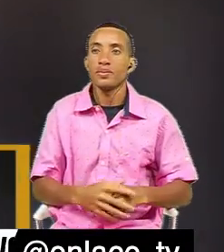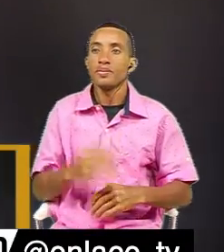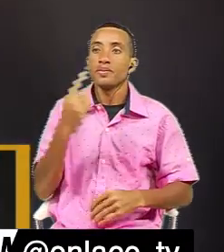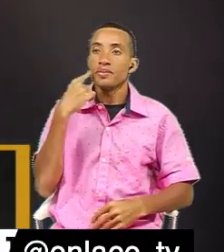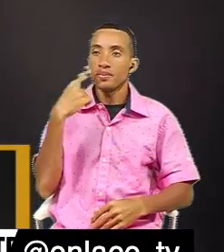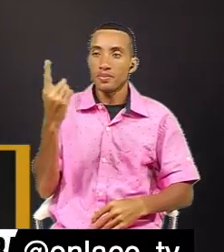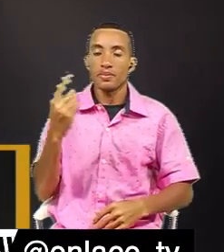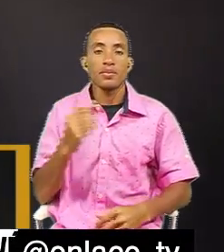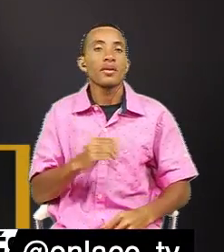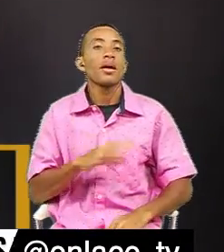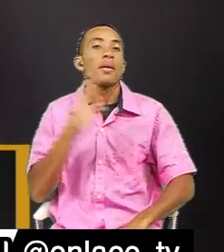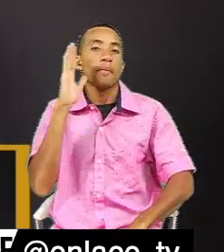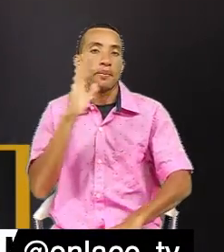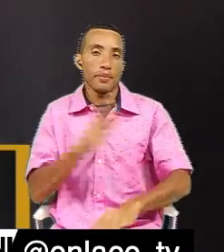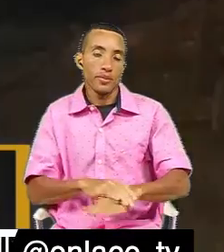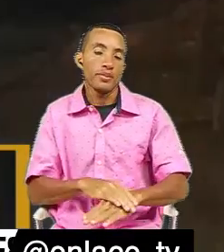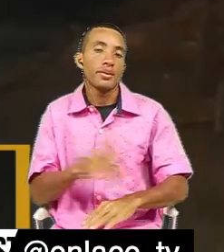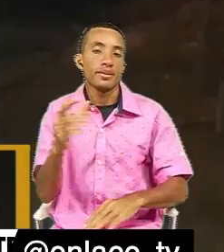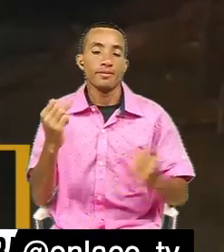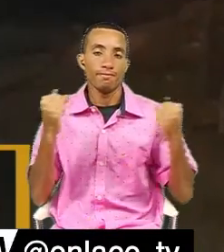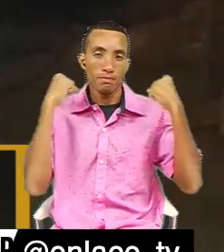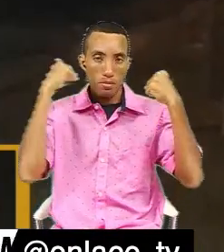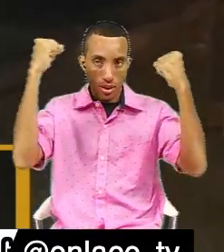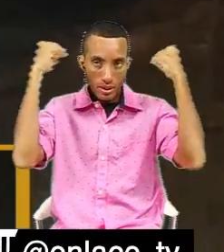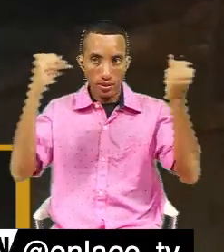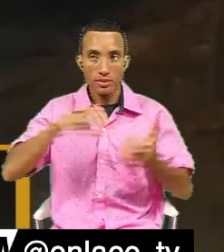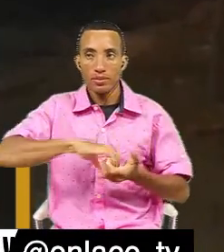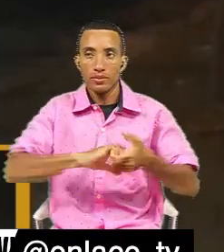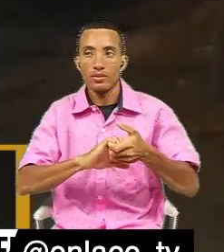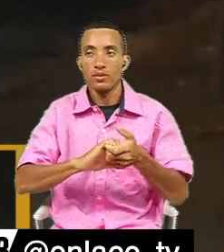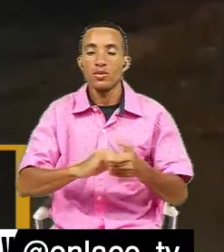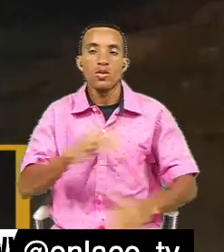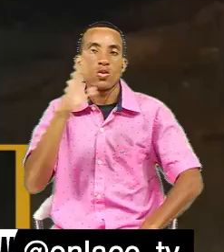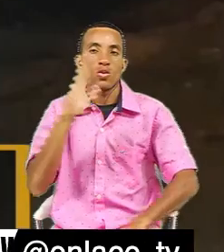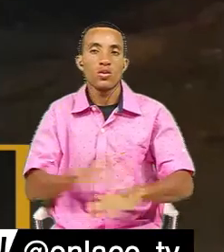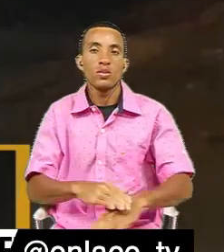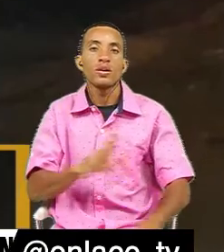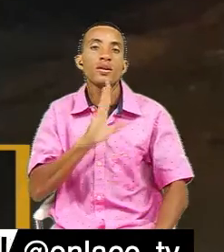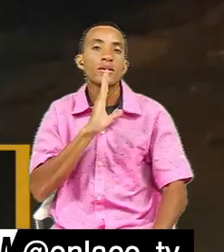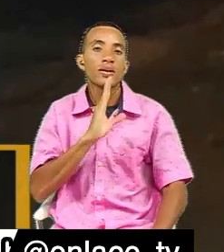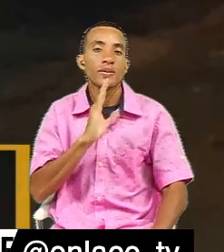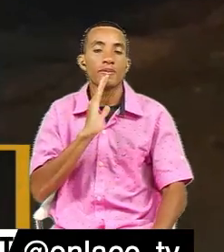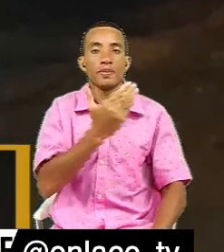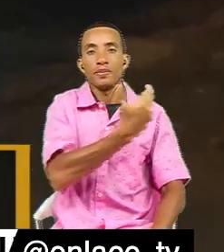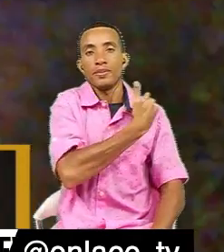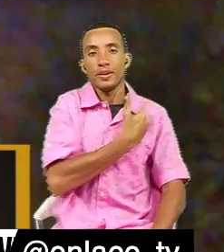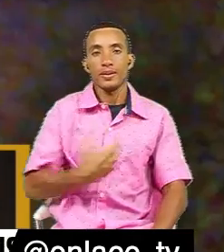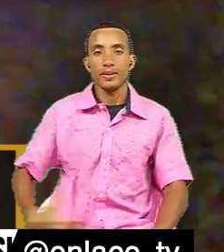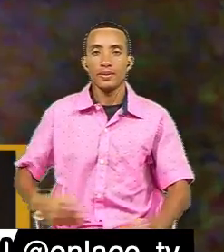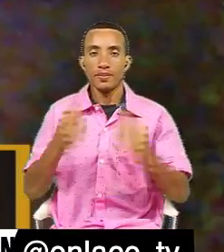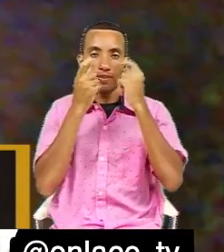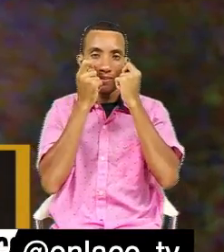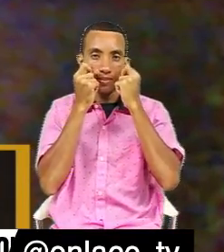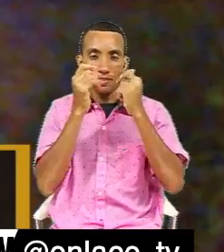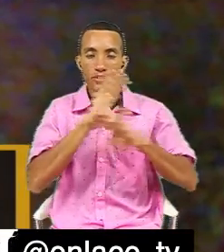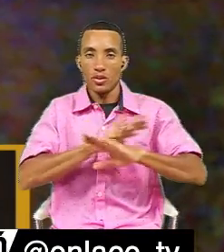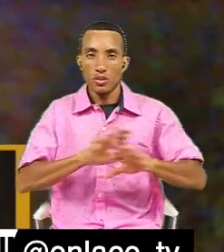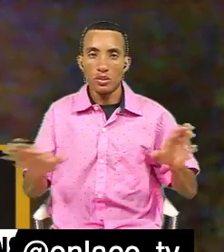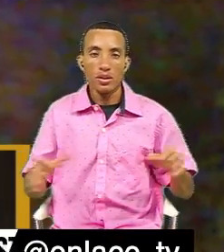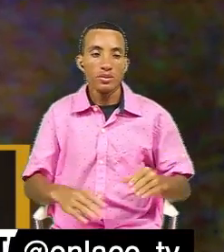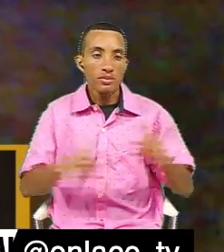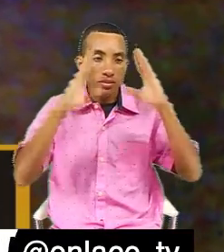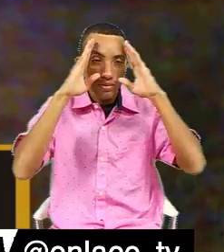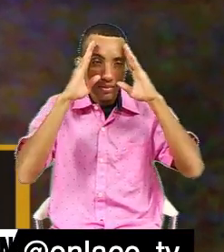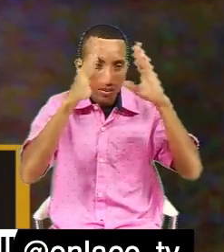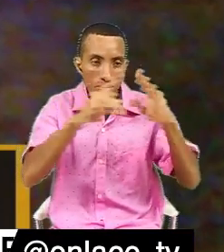del paro camionero que está viviendo en el país. El único culpable que hay en estos momentos es el presidente de la República, que no ha tenido en cuenta